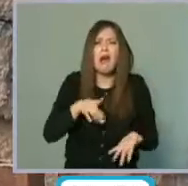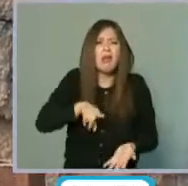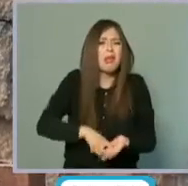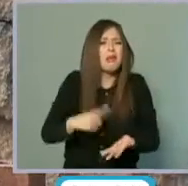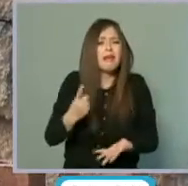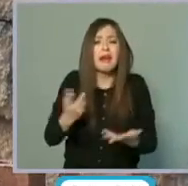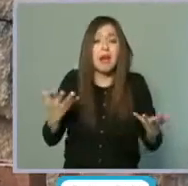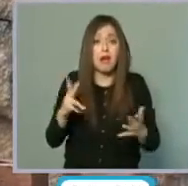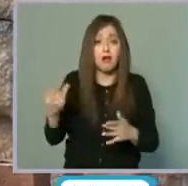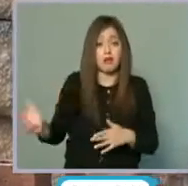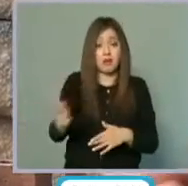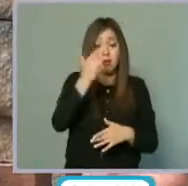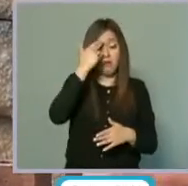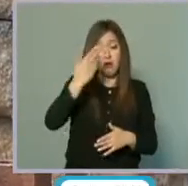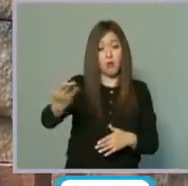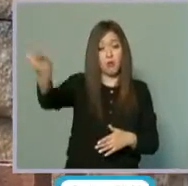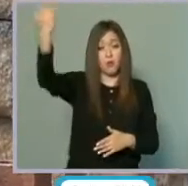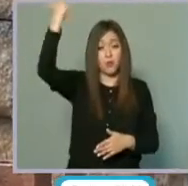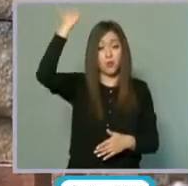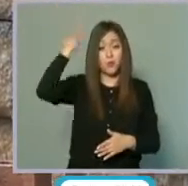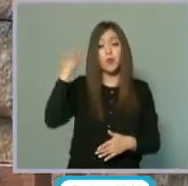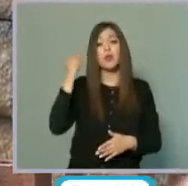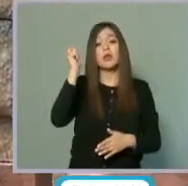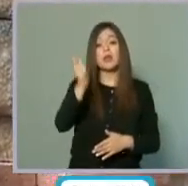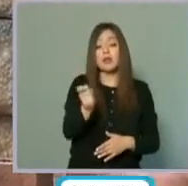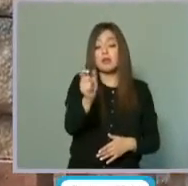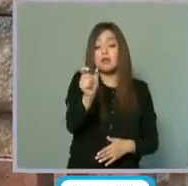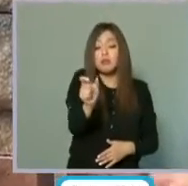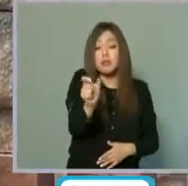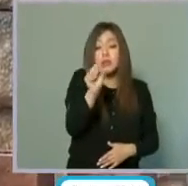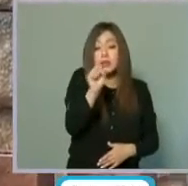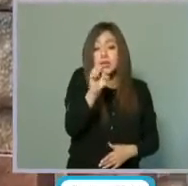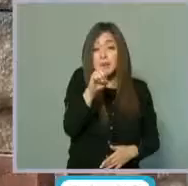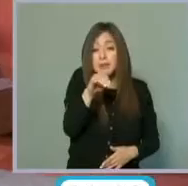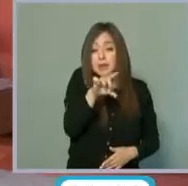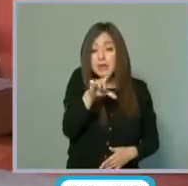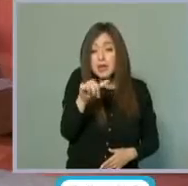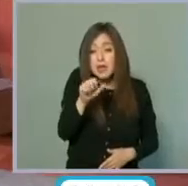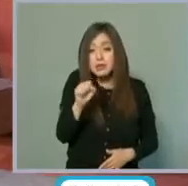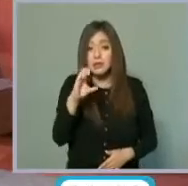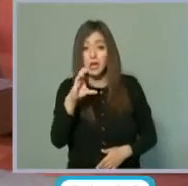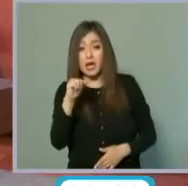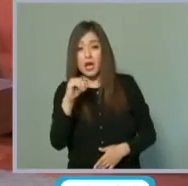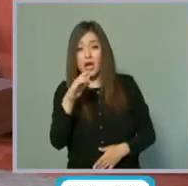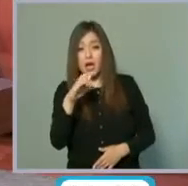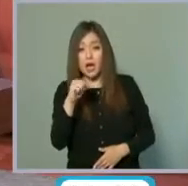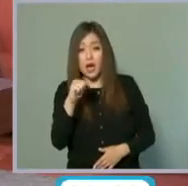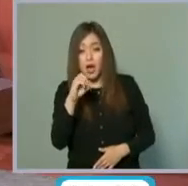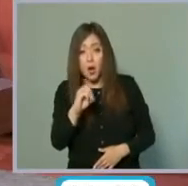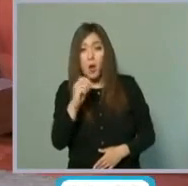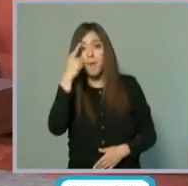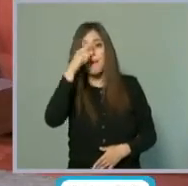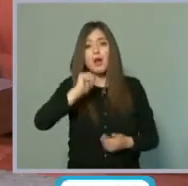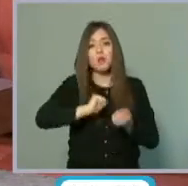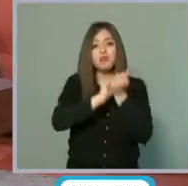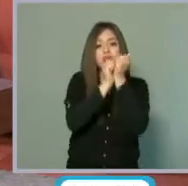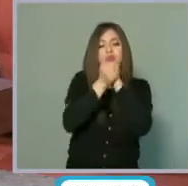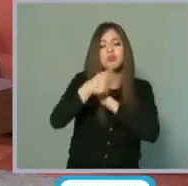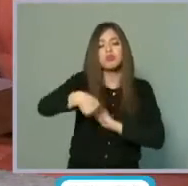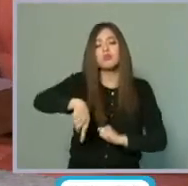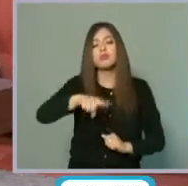un viaje a través del tiempo para descubrir desde estas semillas tan preciadas del cacao como hasta poder disfrutar alguno que